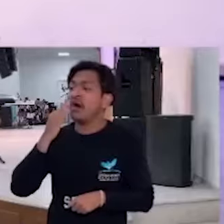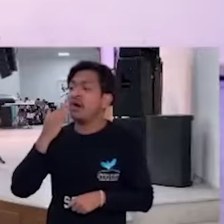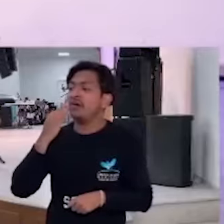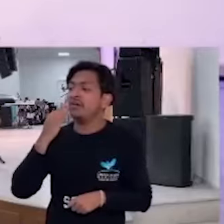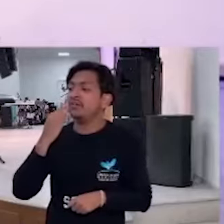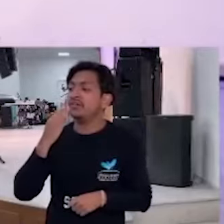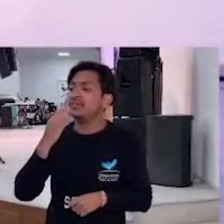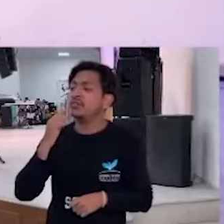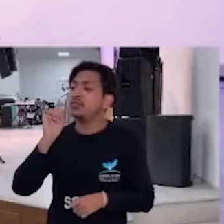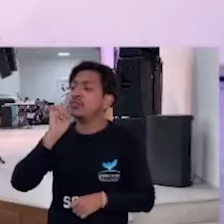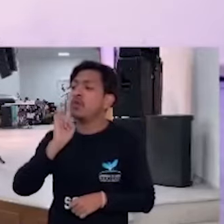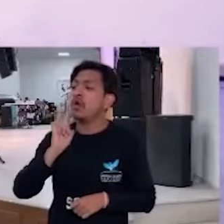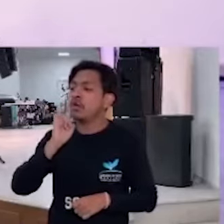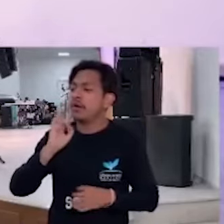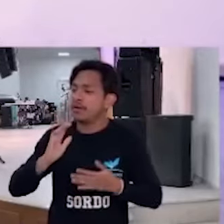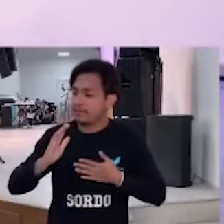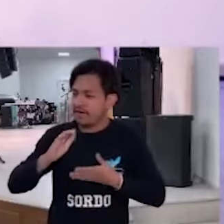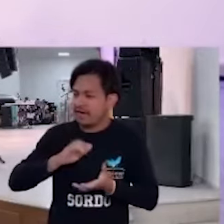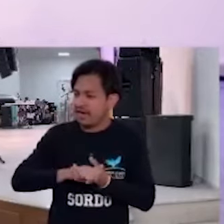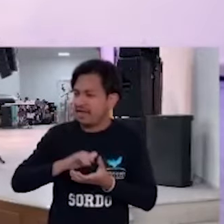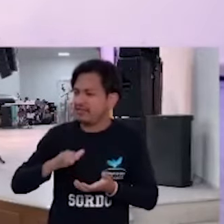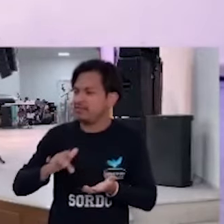dijo.